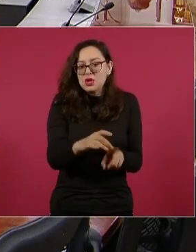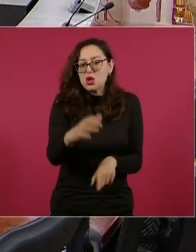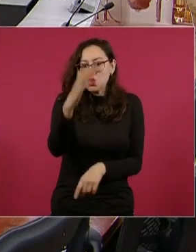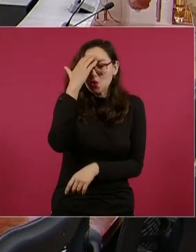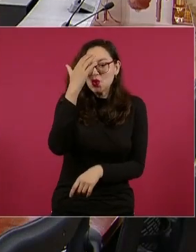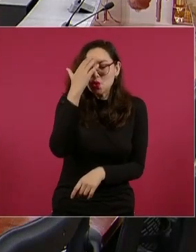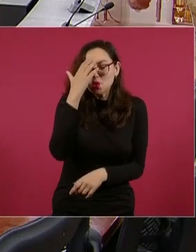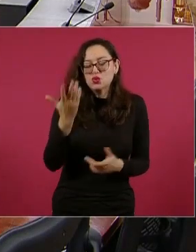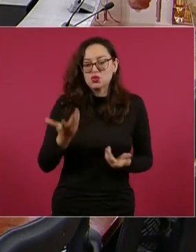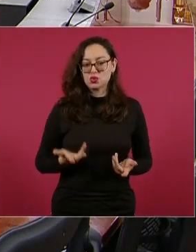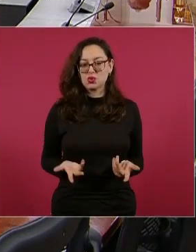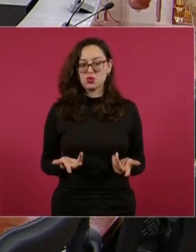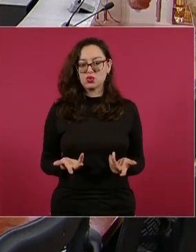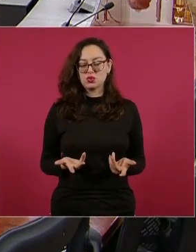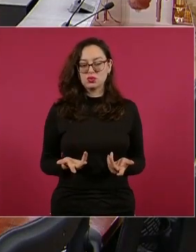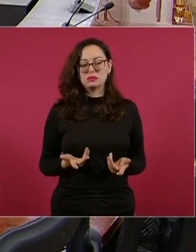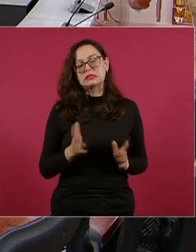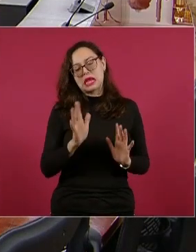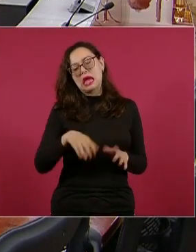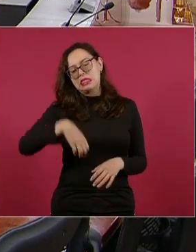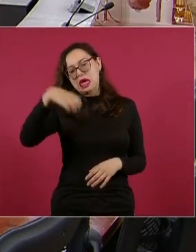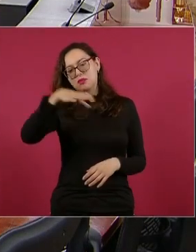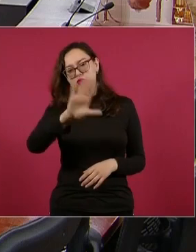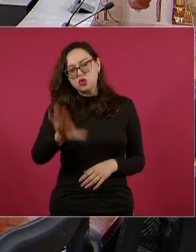mayor, ya también falleció,